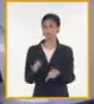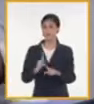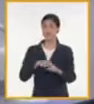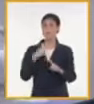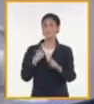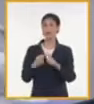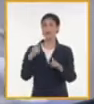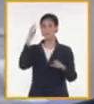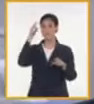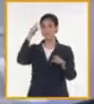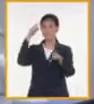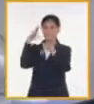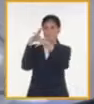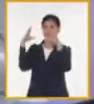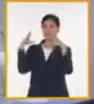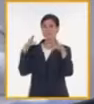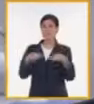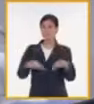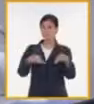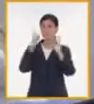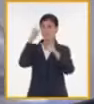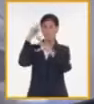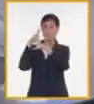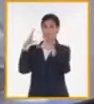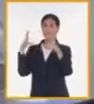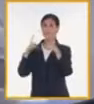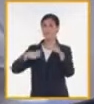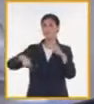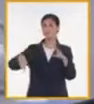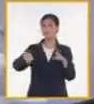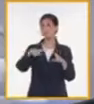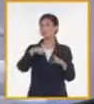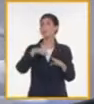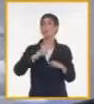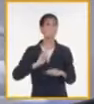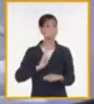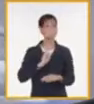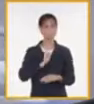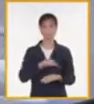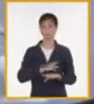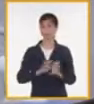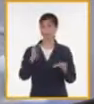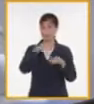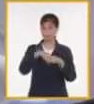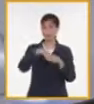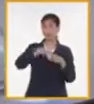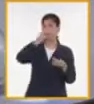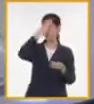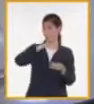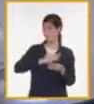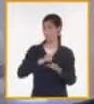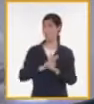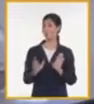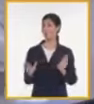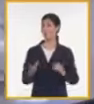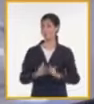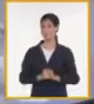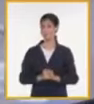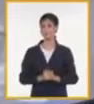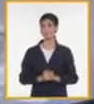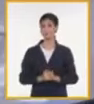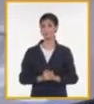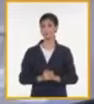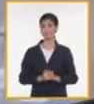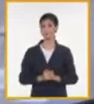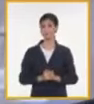vínculos con Cuba de alguna categoría as que fue una acción impune dentro del territorio y sencillamente bueno murió ene después en